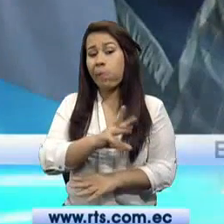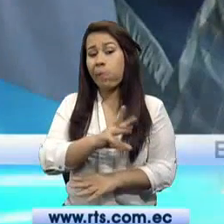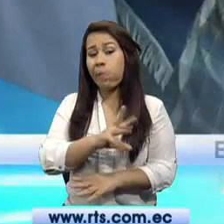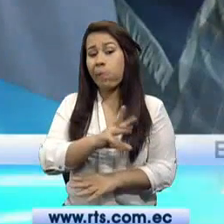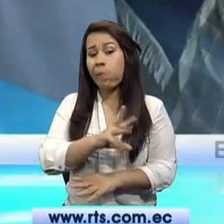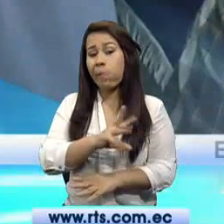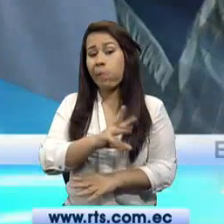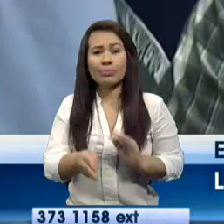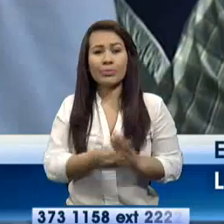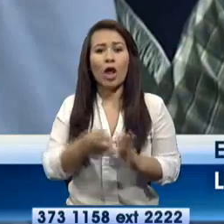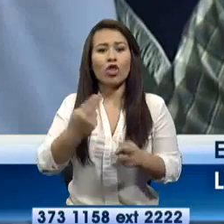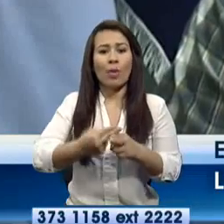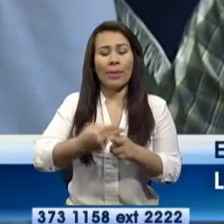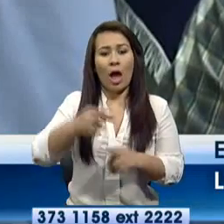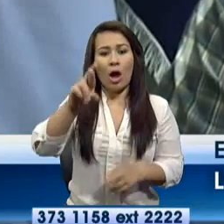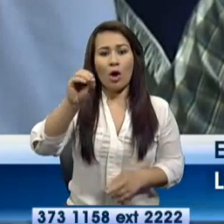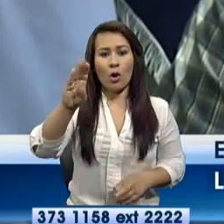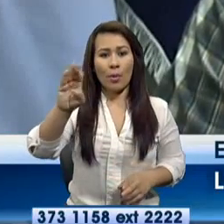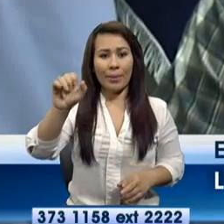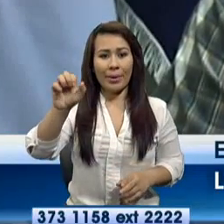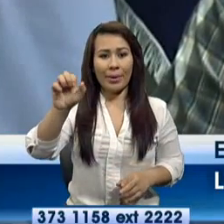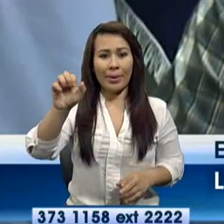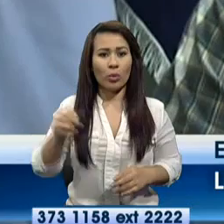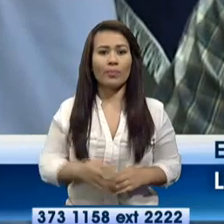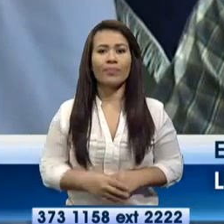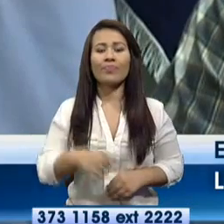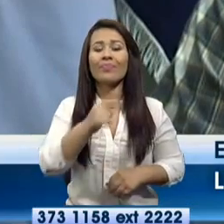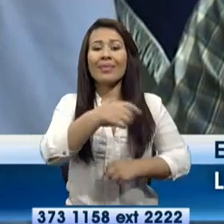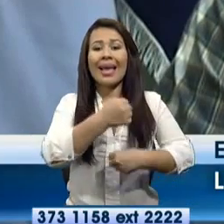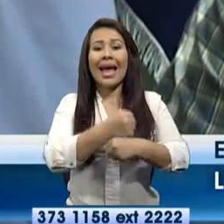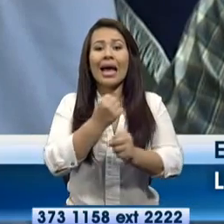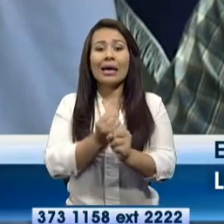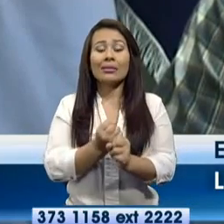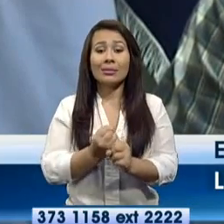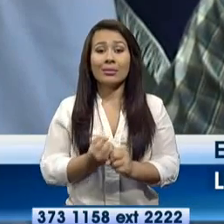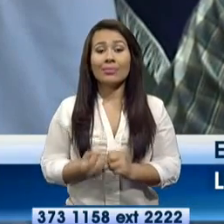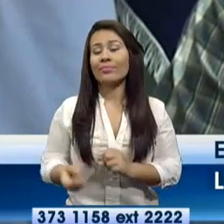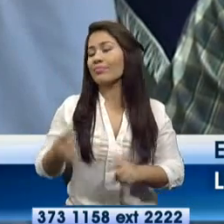como Roberto y se dedicaba a